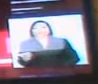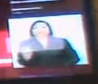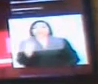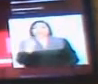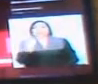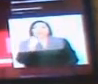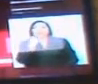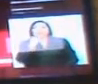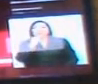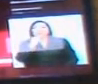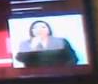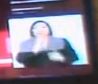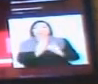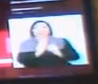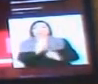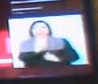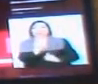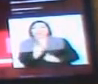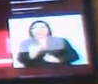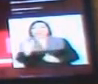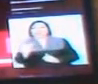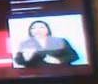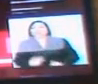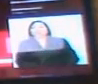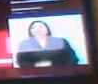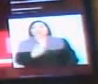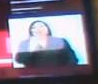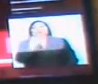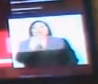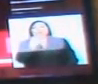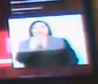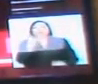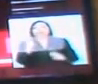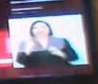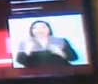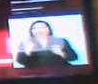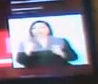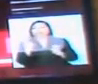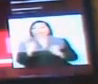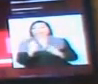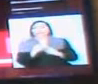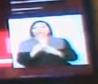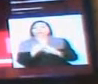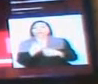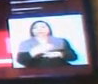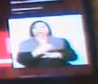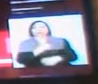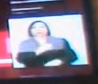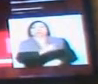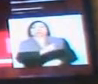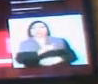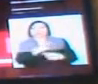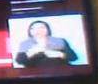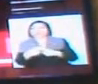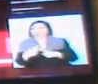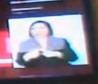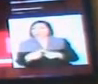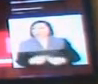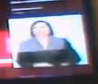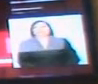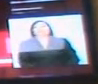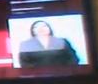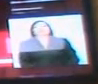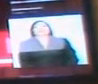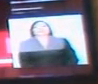Señoras y señores congresistas. Señores titulares de los órganos constitucionales